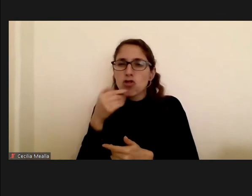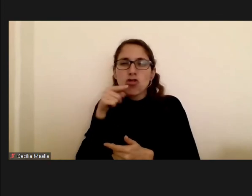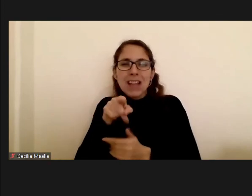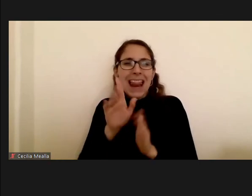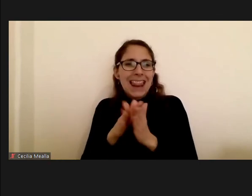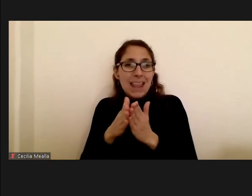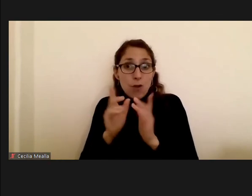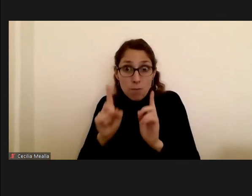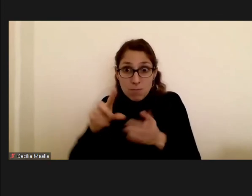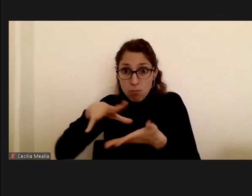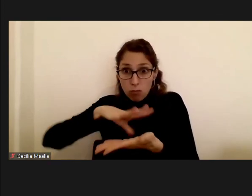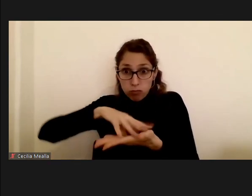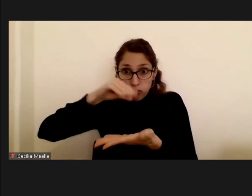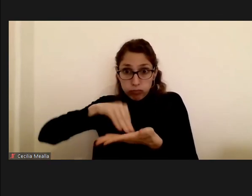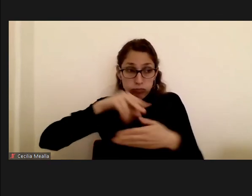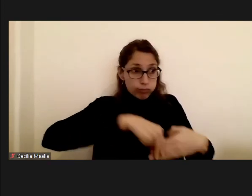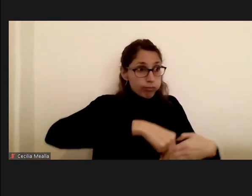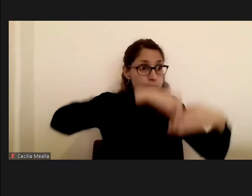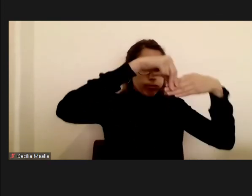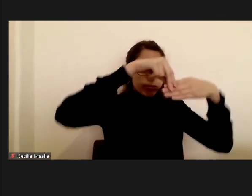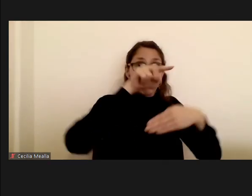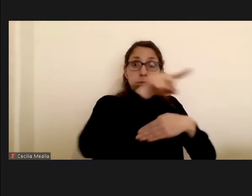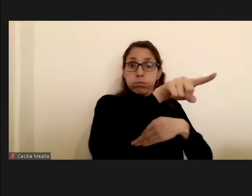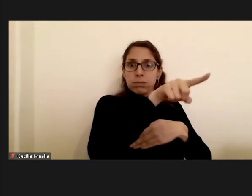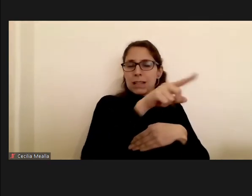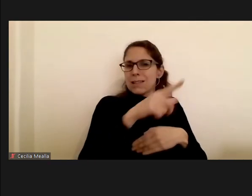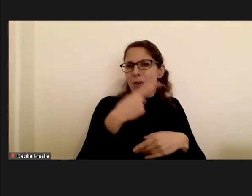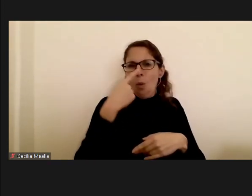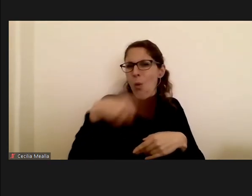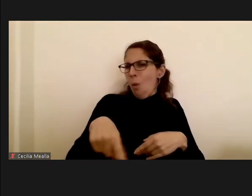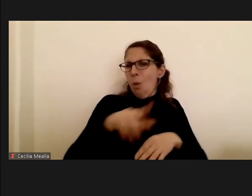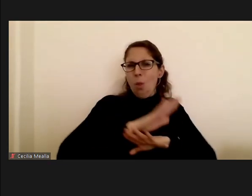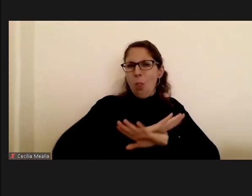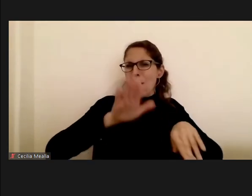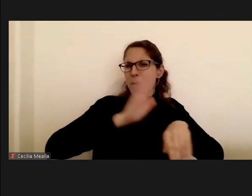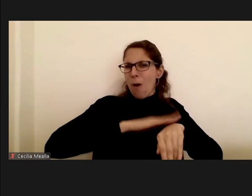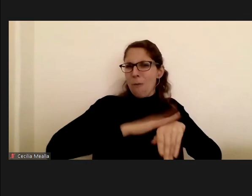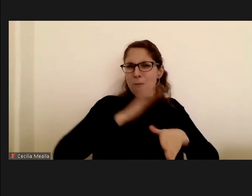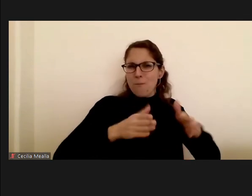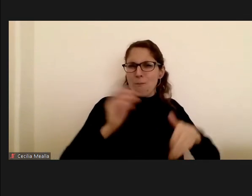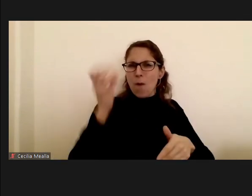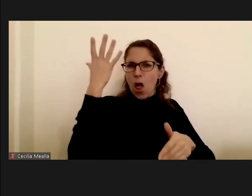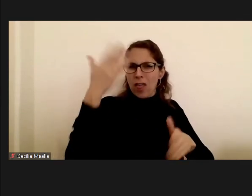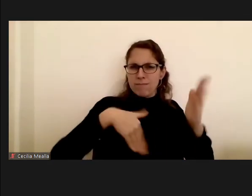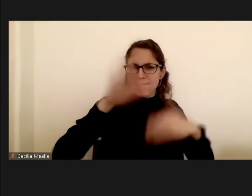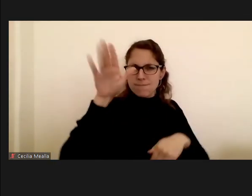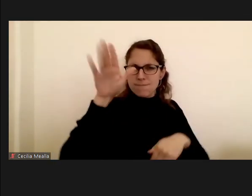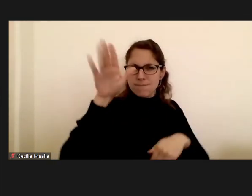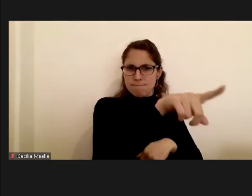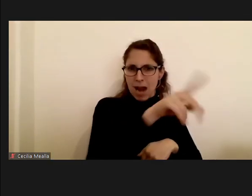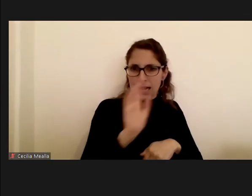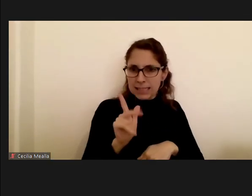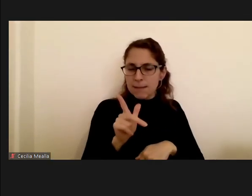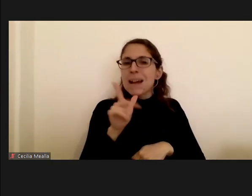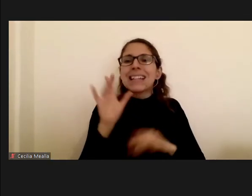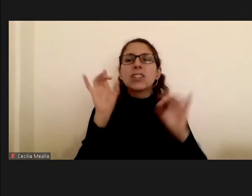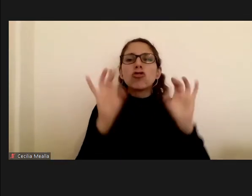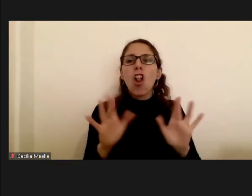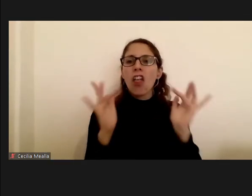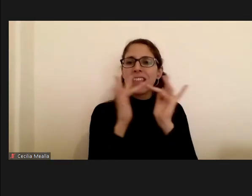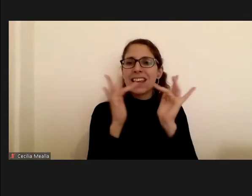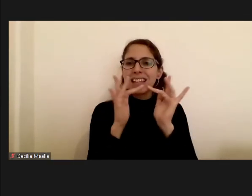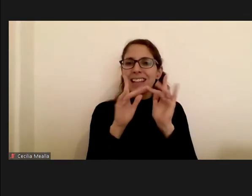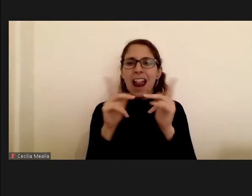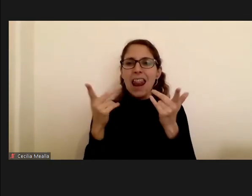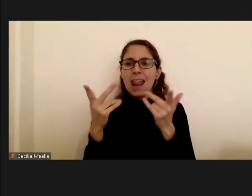pero estos son los últimos capítulos, digamos, que están, creo que está disponible en forma digital la compra.